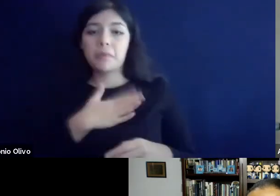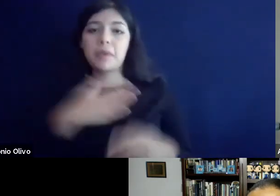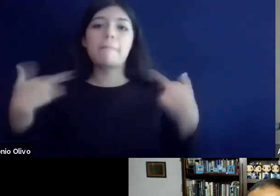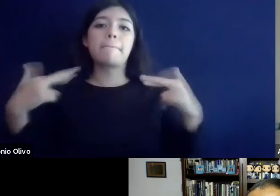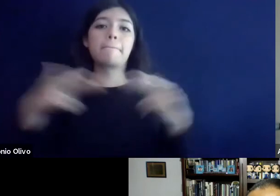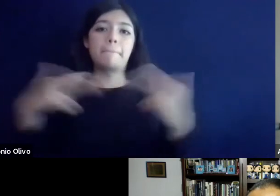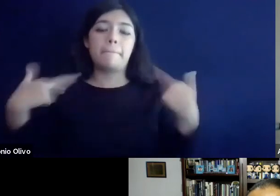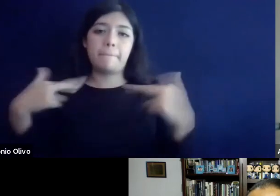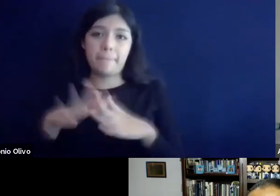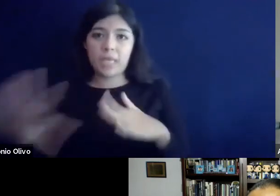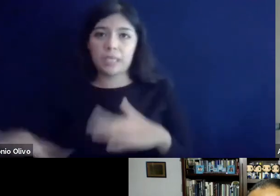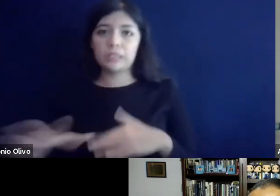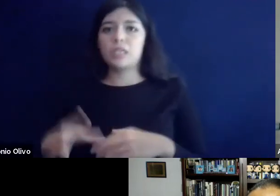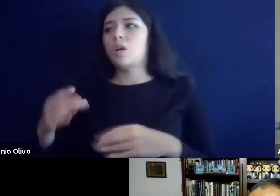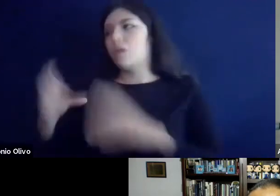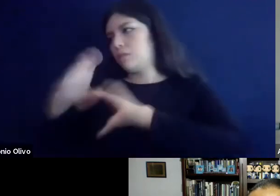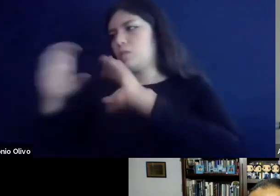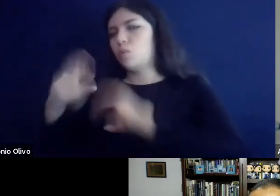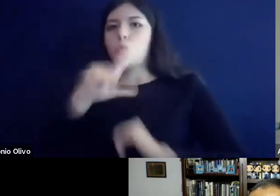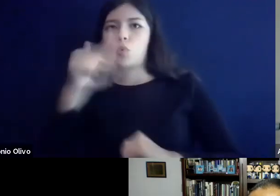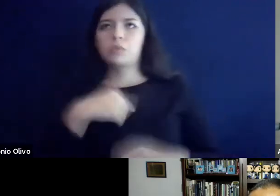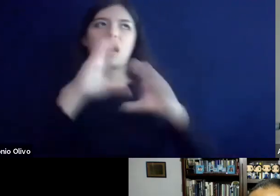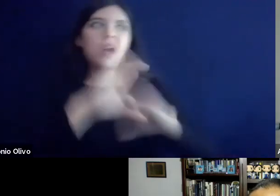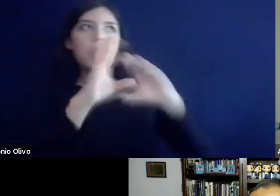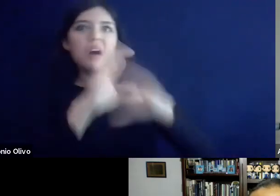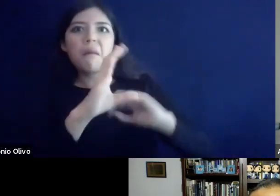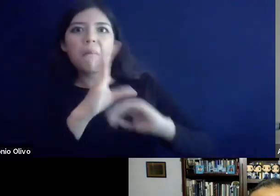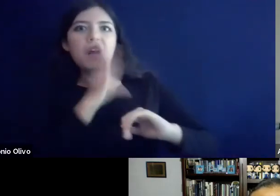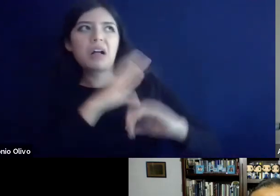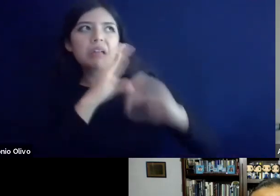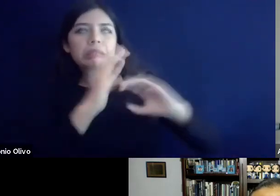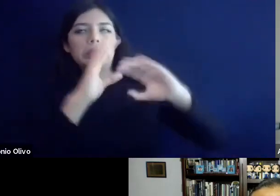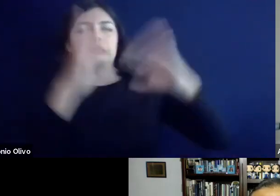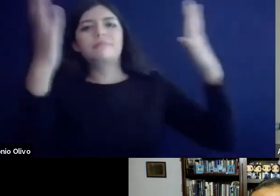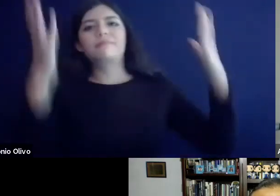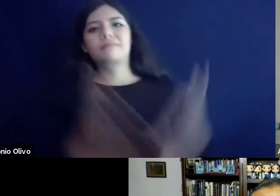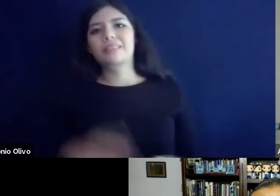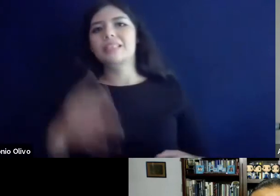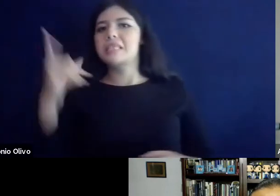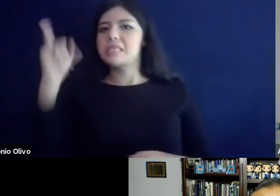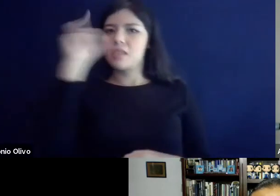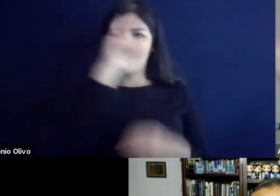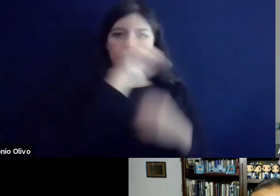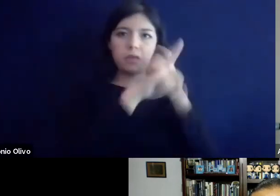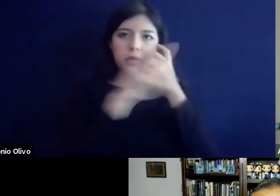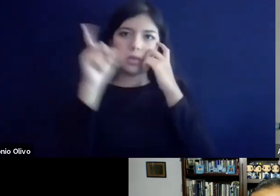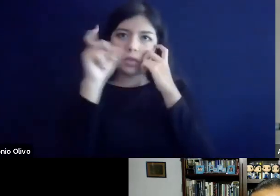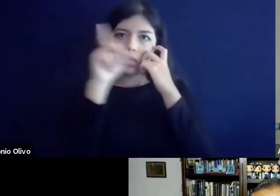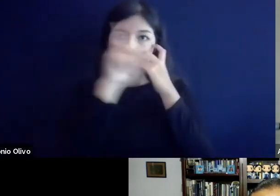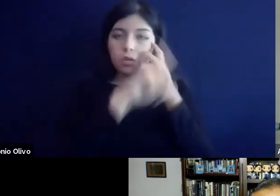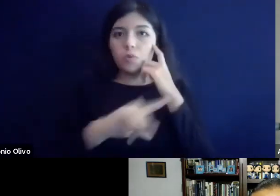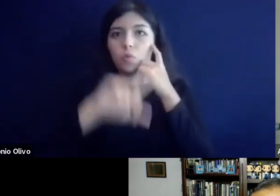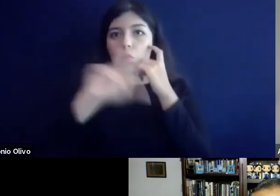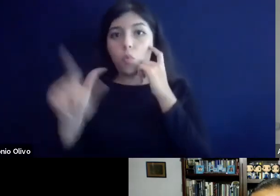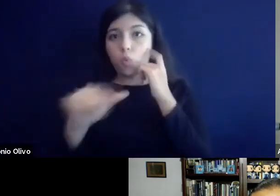¿cuándo va a cantar? Nunca, güey, no, jamás. Y un día, ¿no? Como que mi cerebro lo entendió, así, y de repente